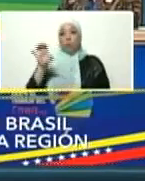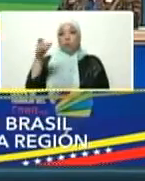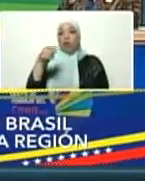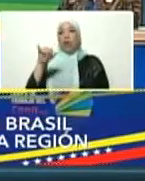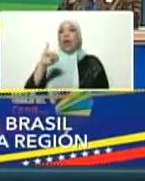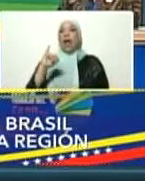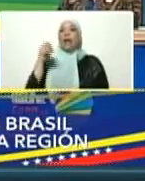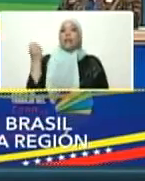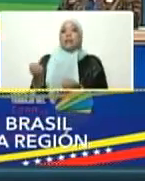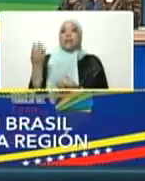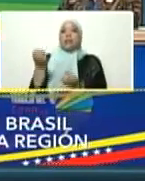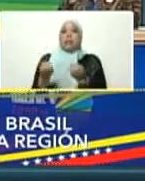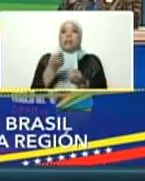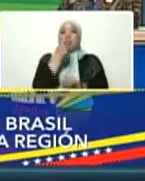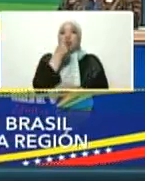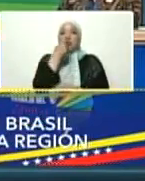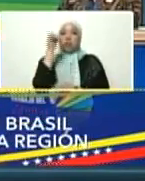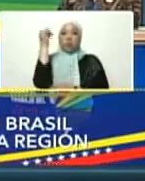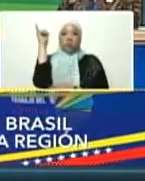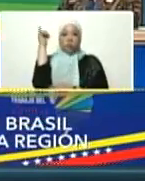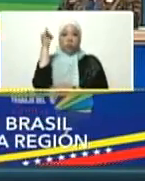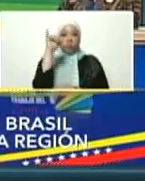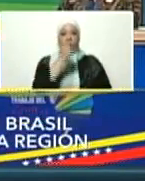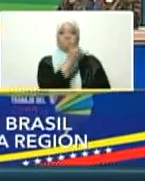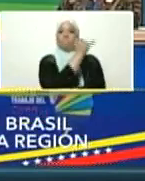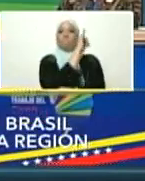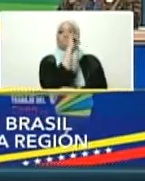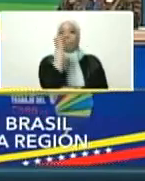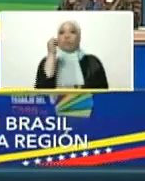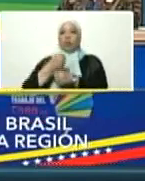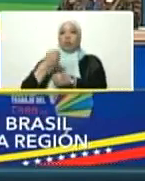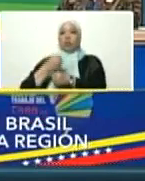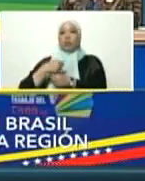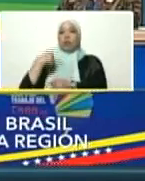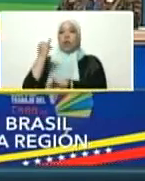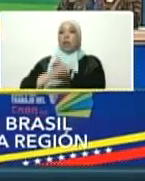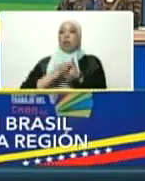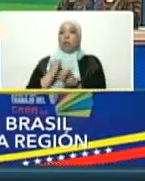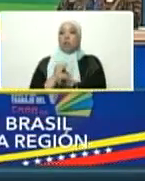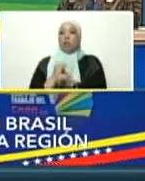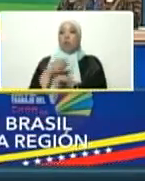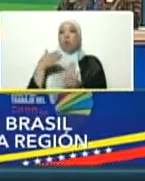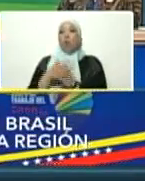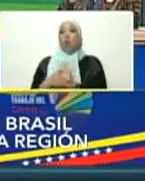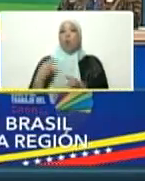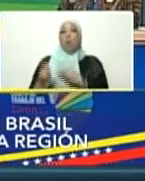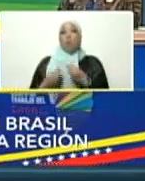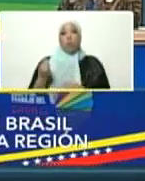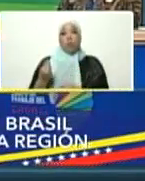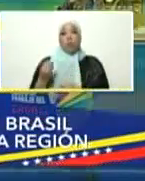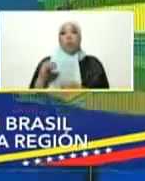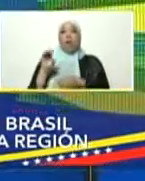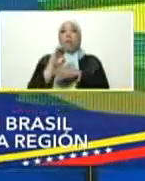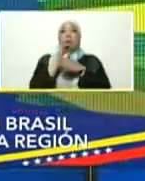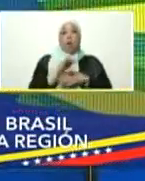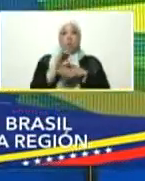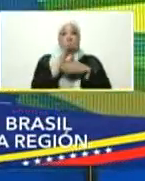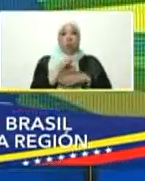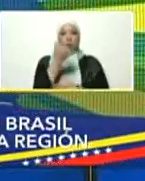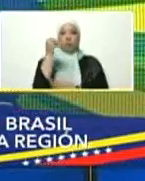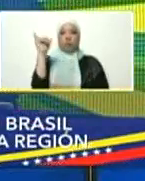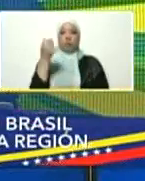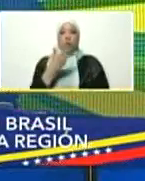amazónicos. En el marco de la organización del Tratado Amazónico, nosotros le decimos a Lula,